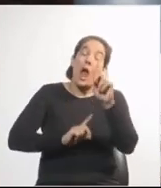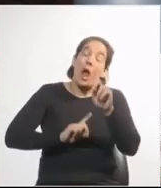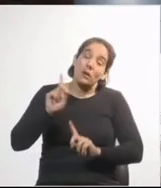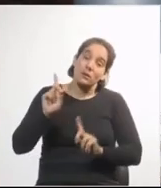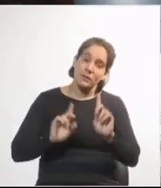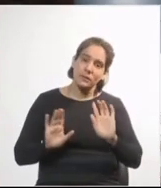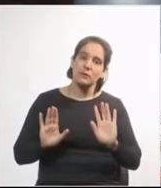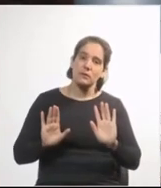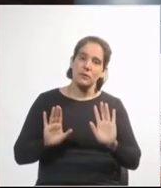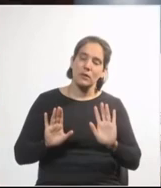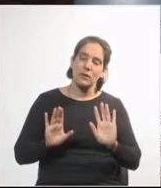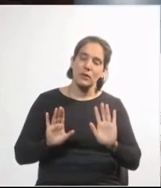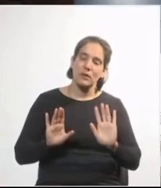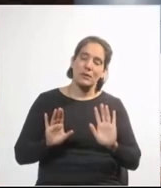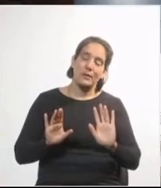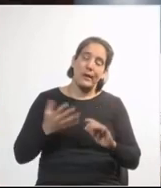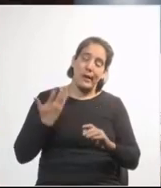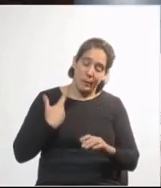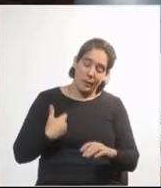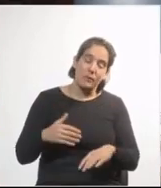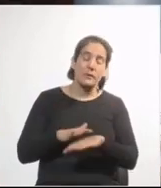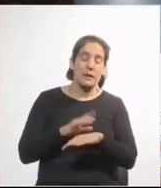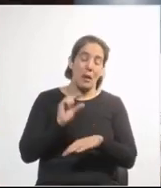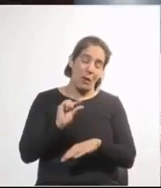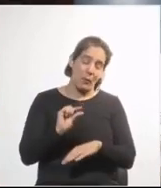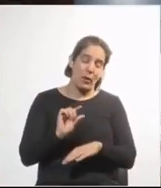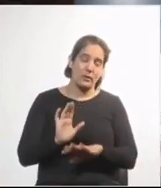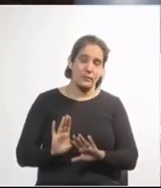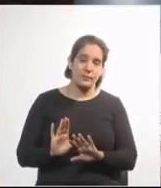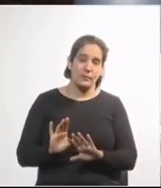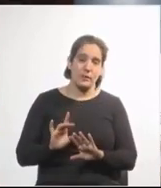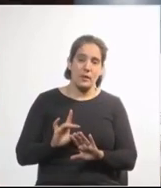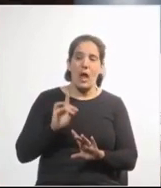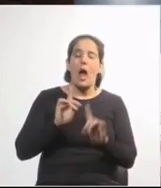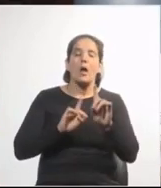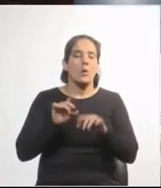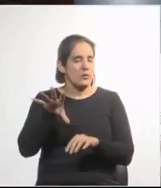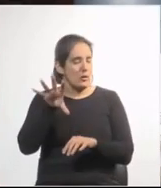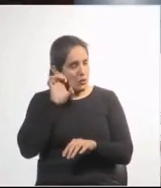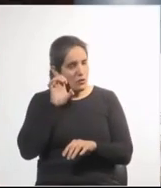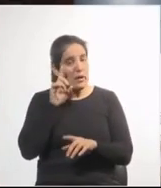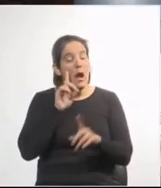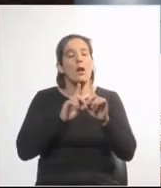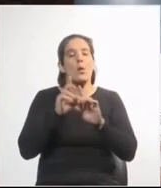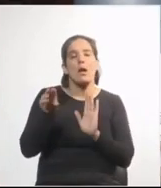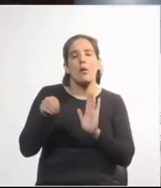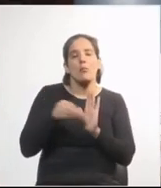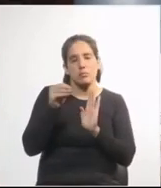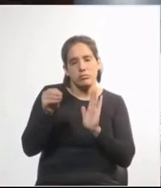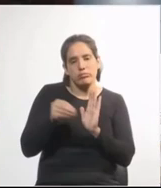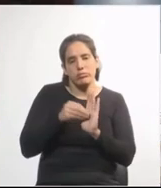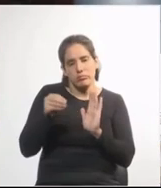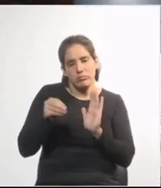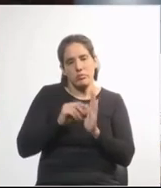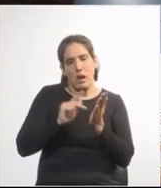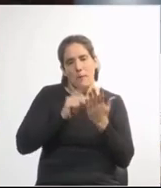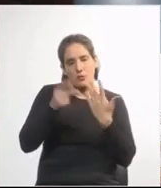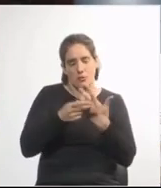Algunas, las menos, lamentablemente, han sido recogidas e integran hoy el proyecto que viene de